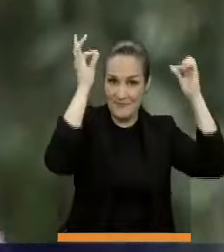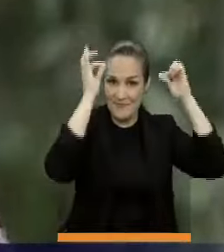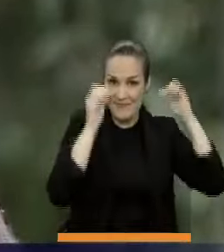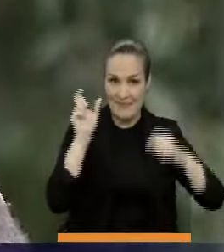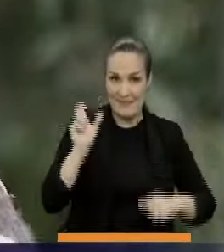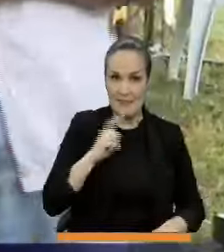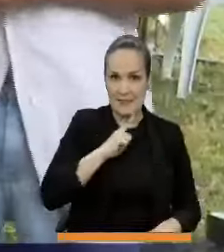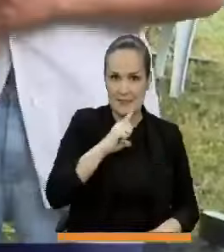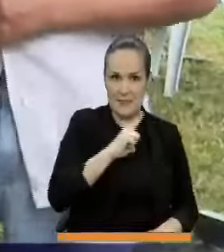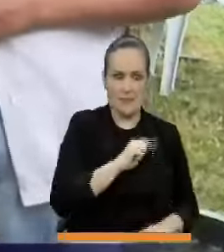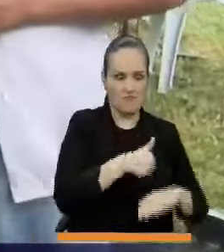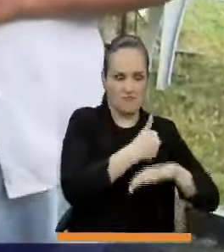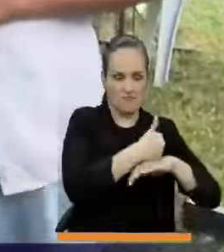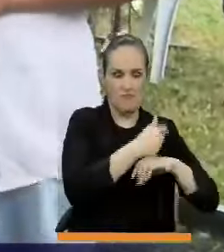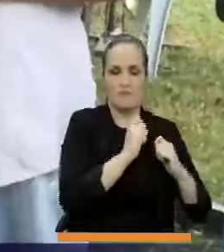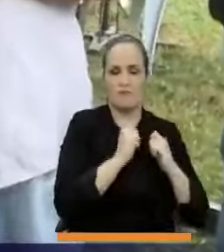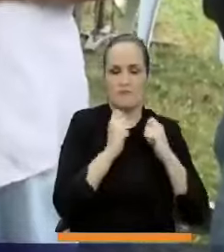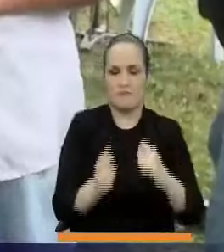Yule entregó